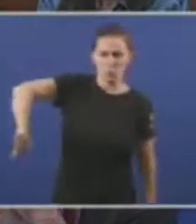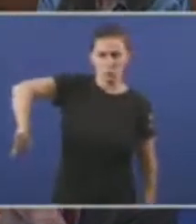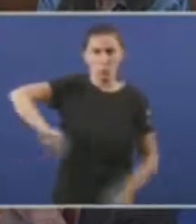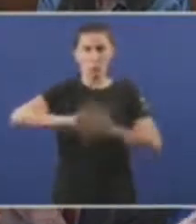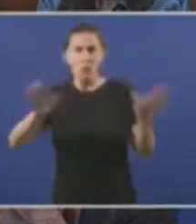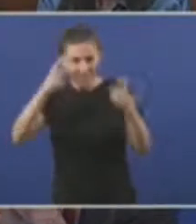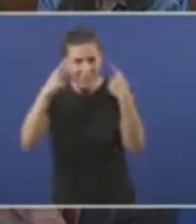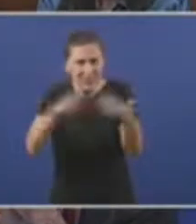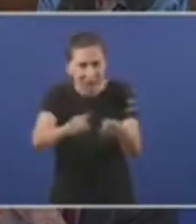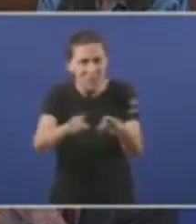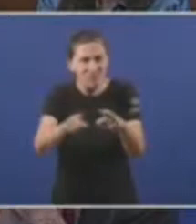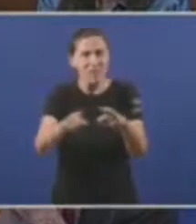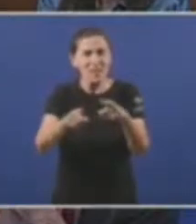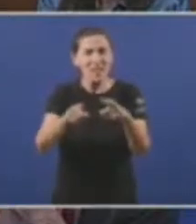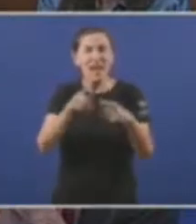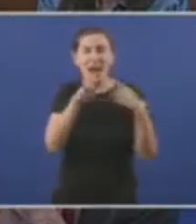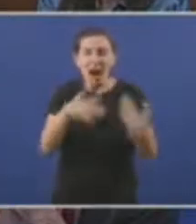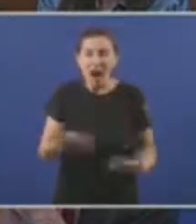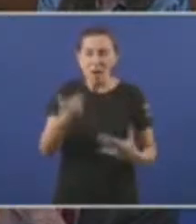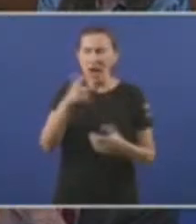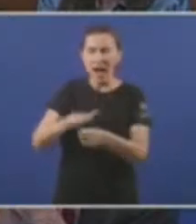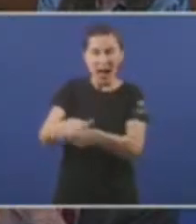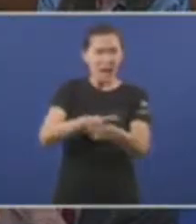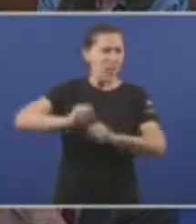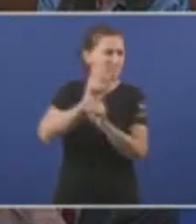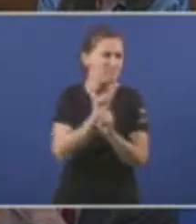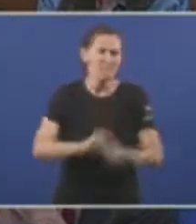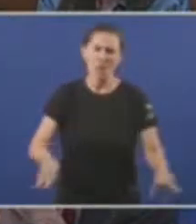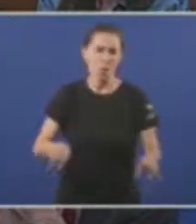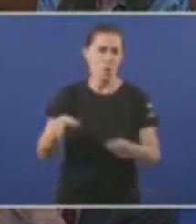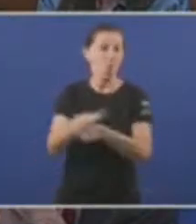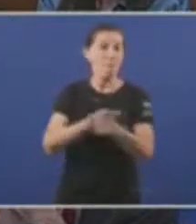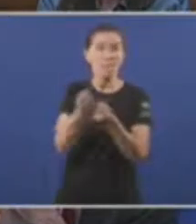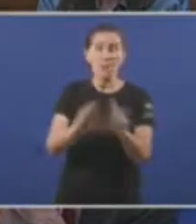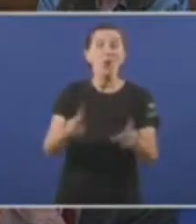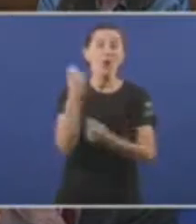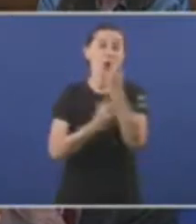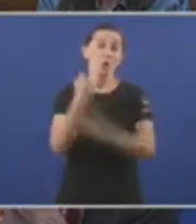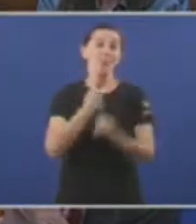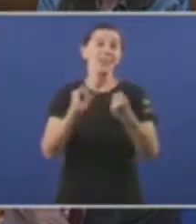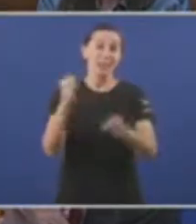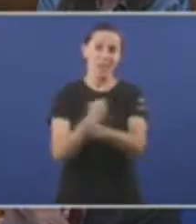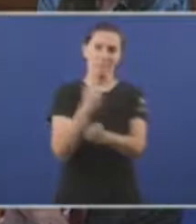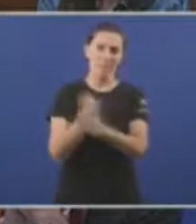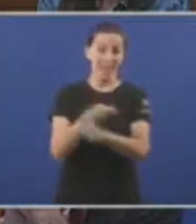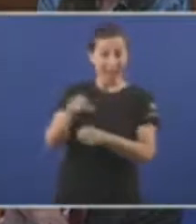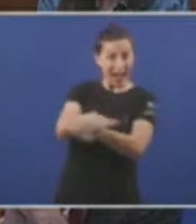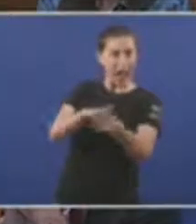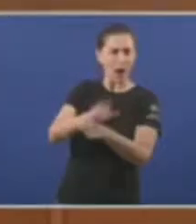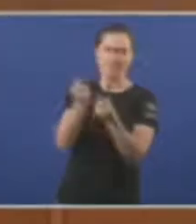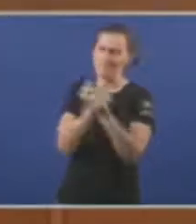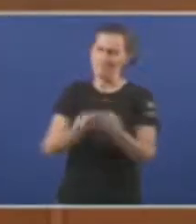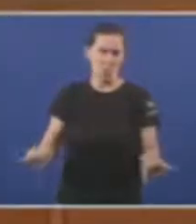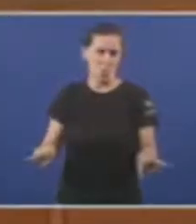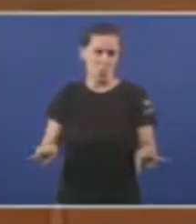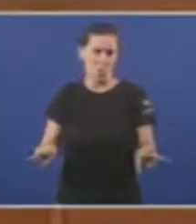é a área que ten unha das peores notas, pois é precisamente economía e emprego. E non é de extrañar porque